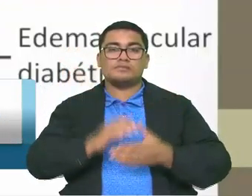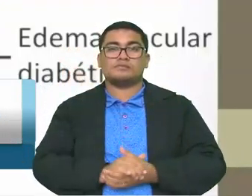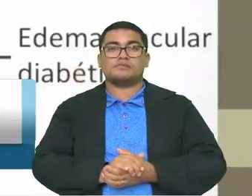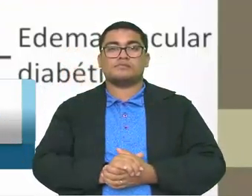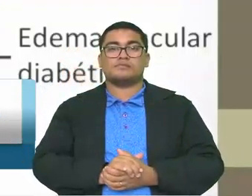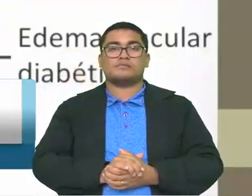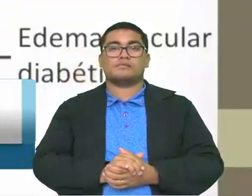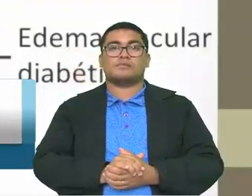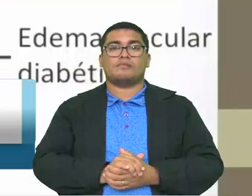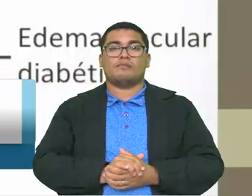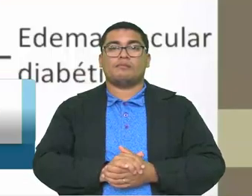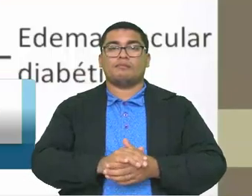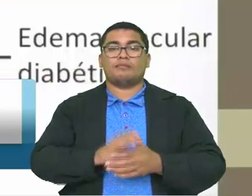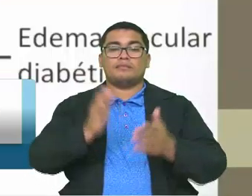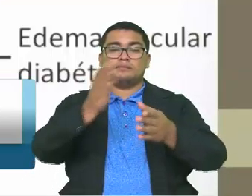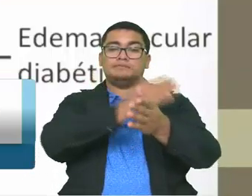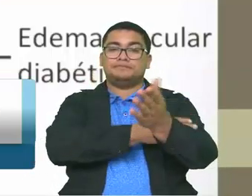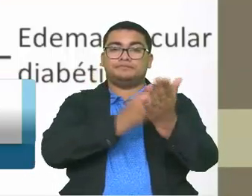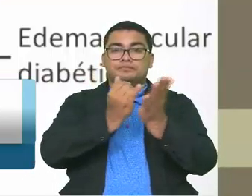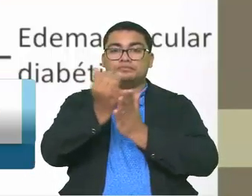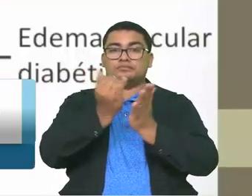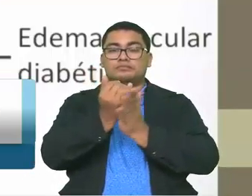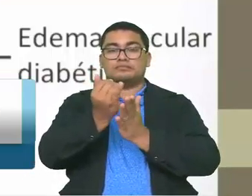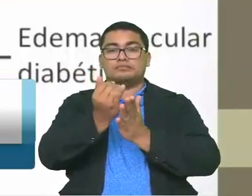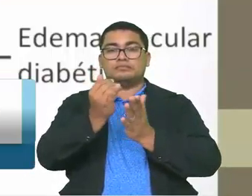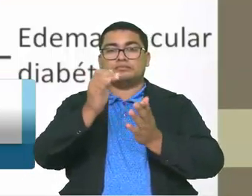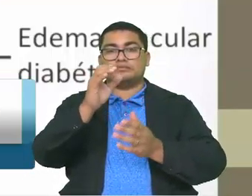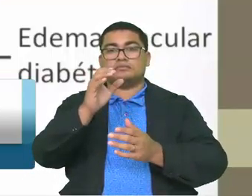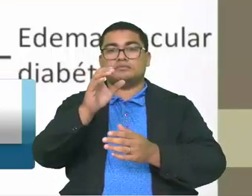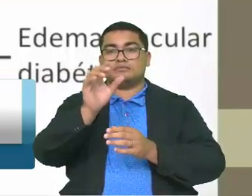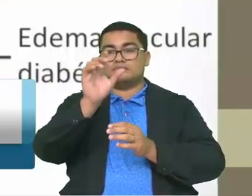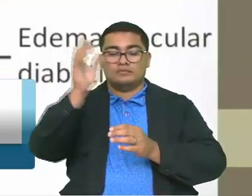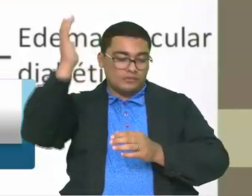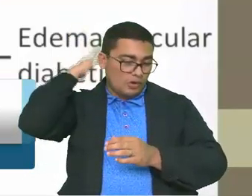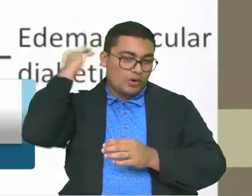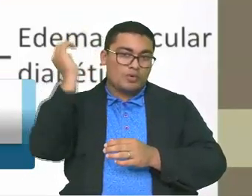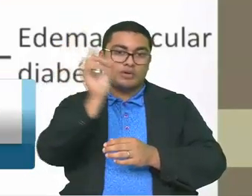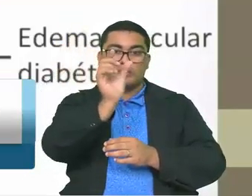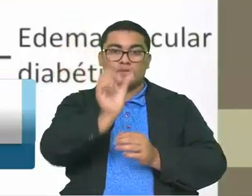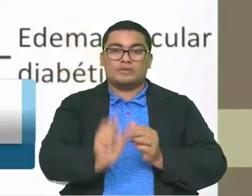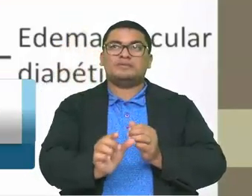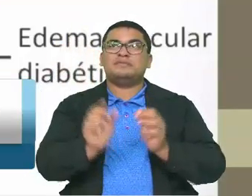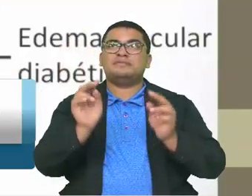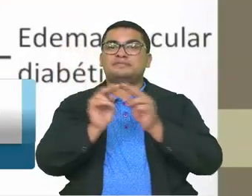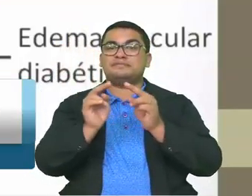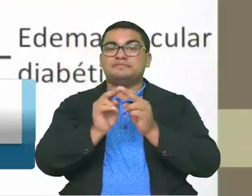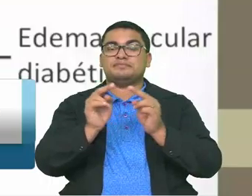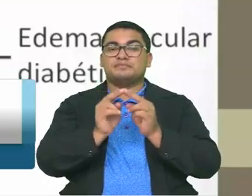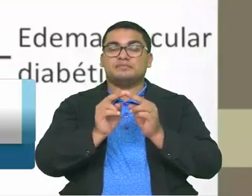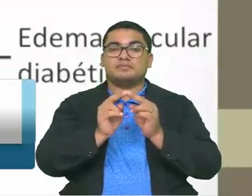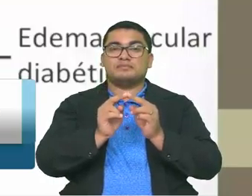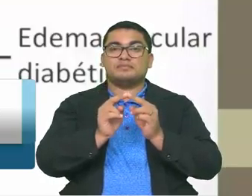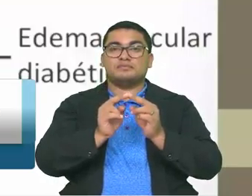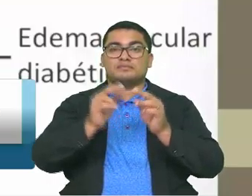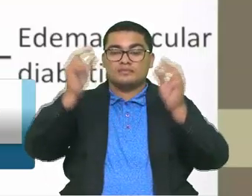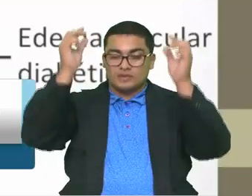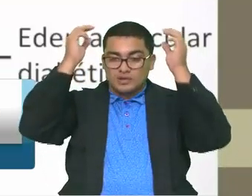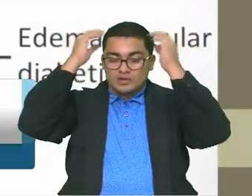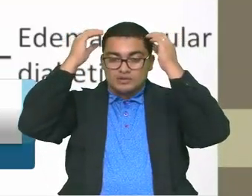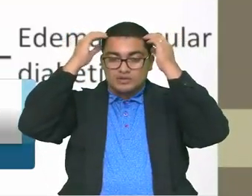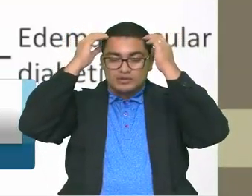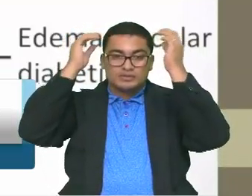el proceso viral en nuestro organismo y este por ende puede llegar hasta lo que es el sistema nervioso central, hasta lo que es cerebro y médula